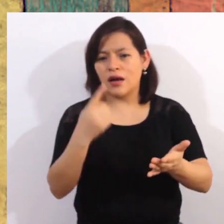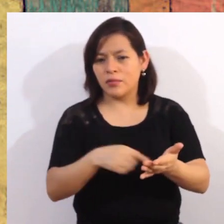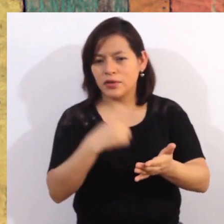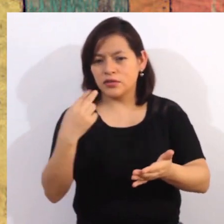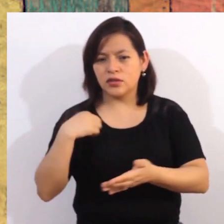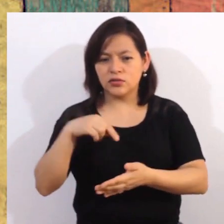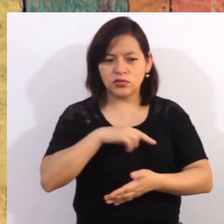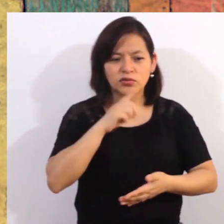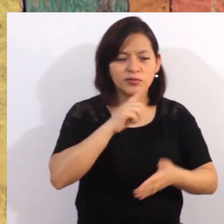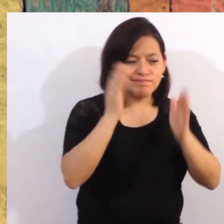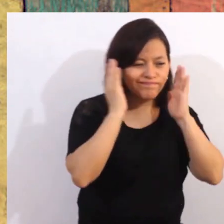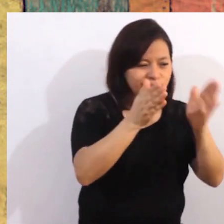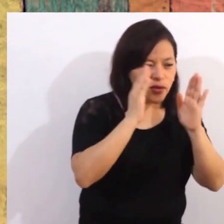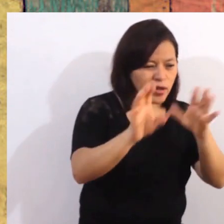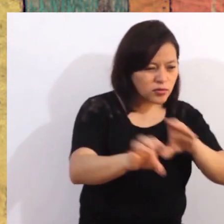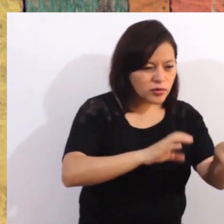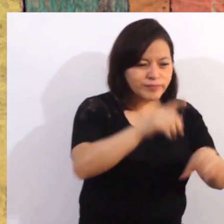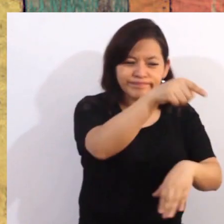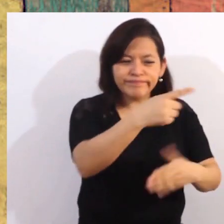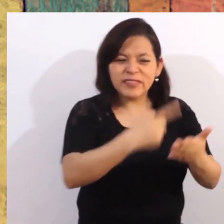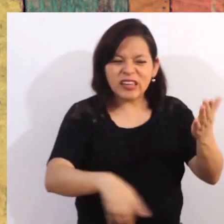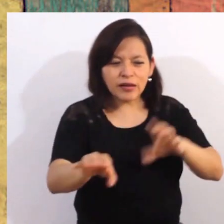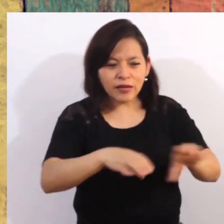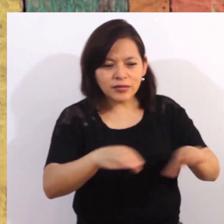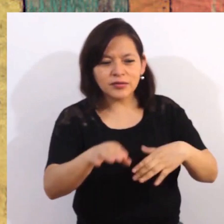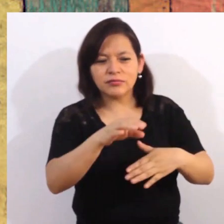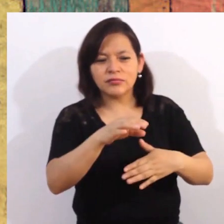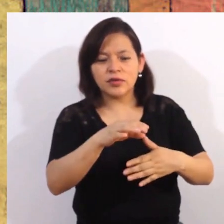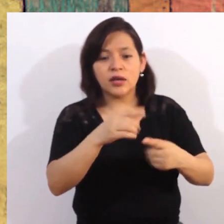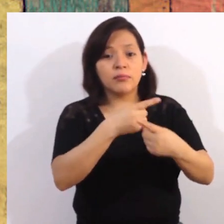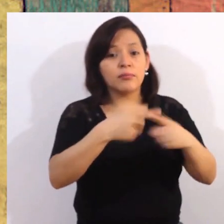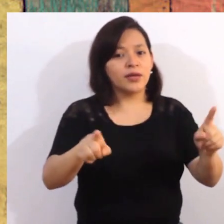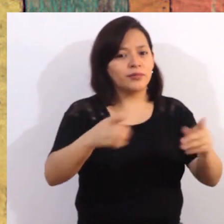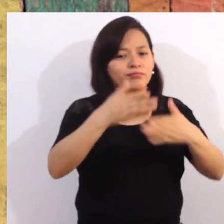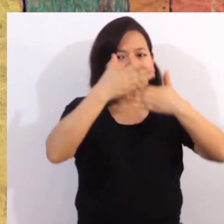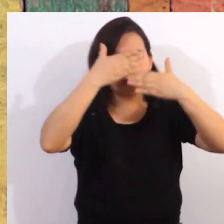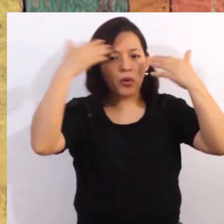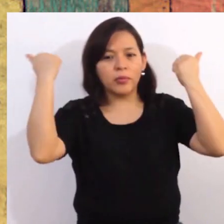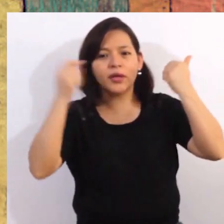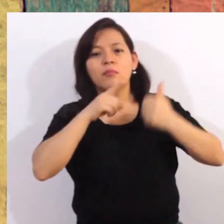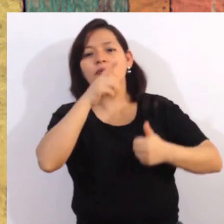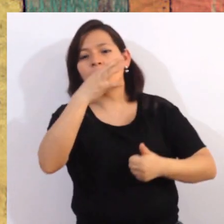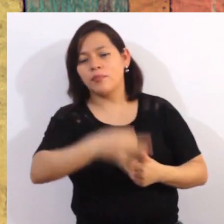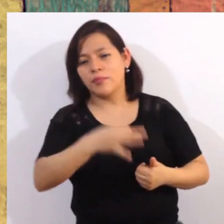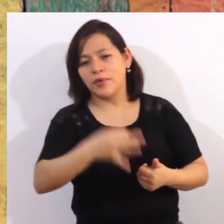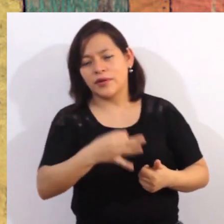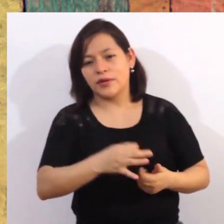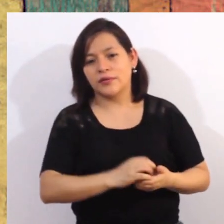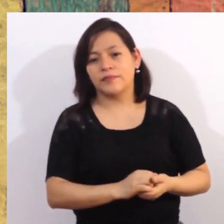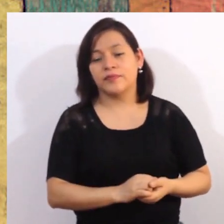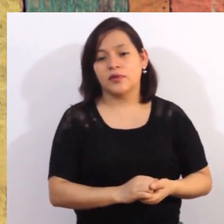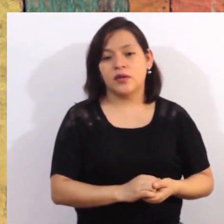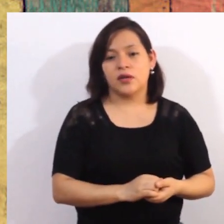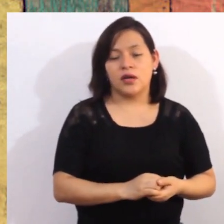embarcamos tanto en los hechos que nos olvidamos cuál es la verdad de los hechos. Ya uno de los autores del